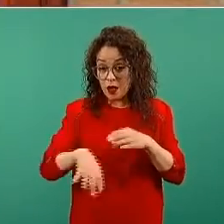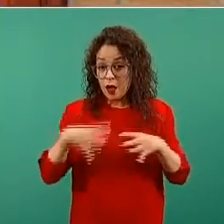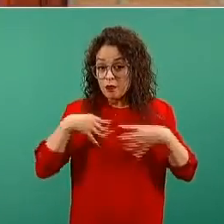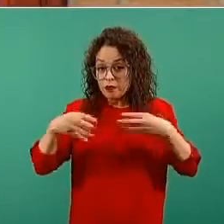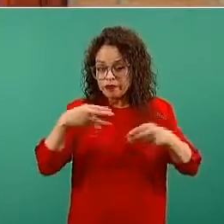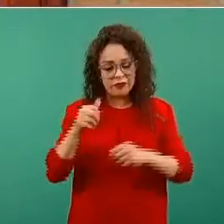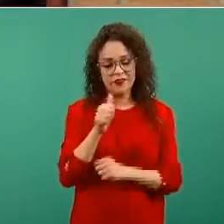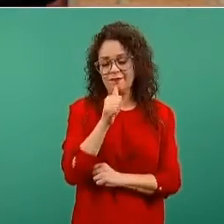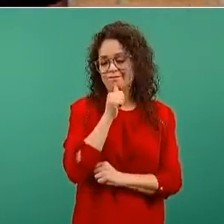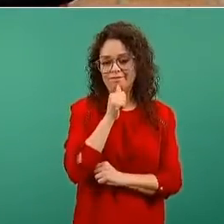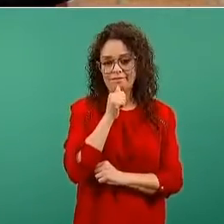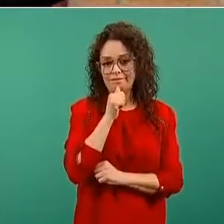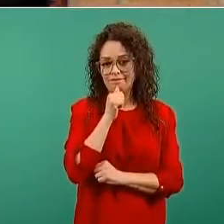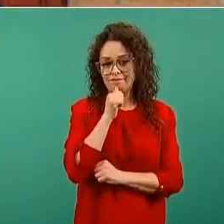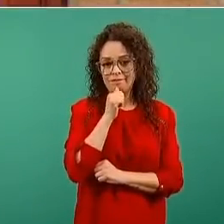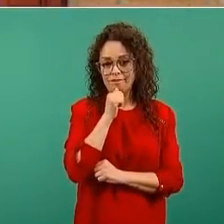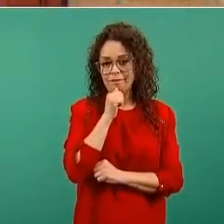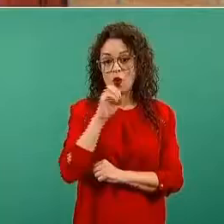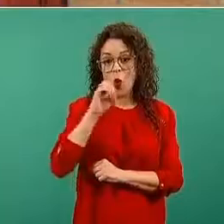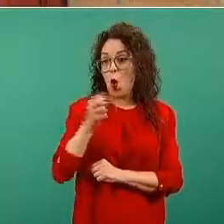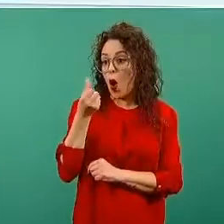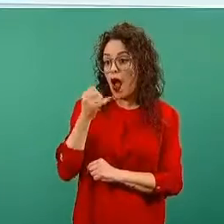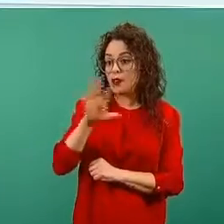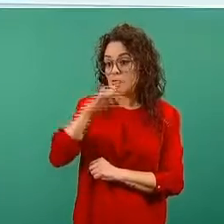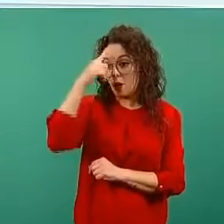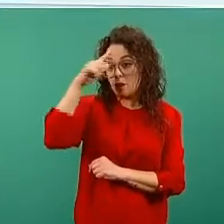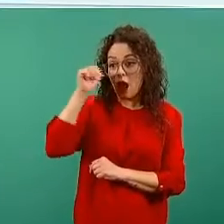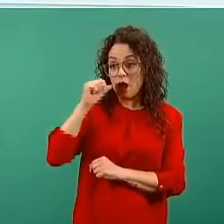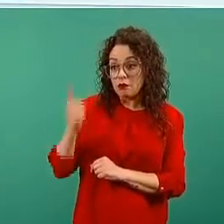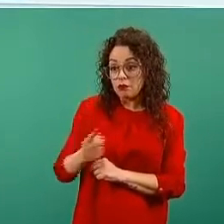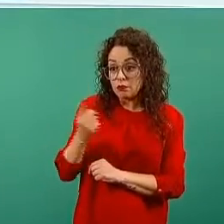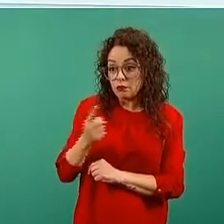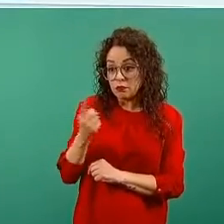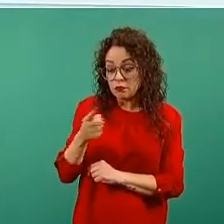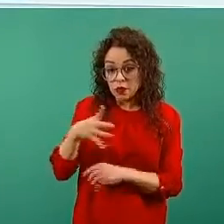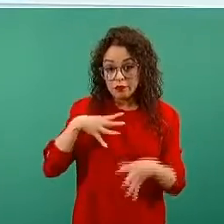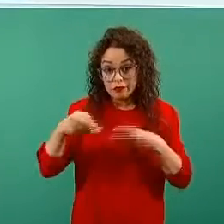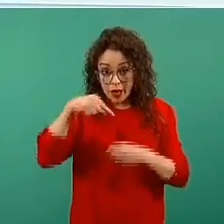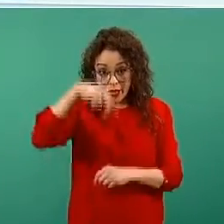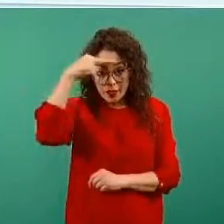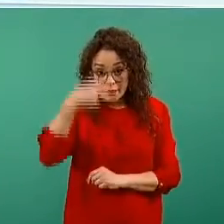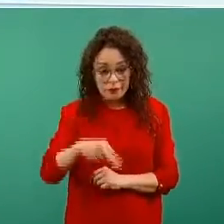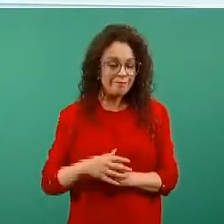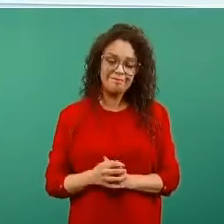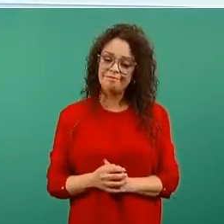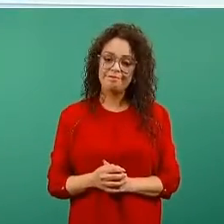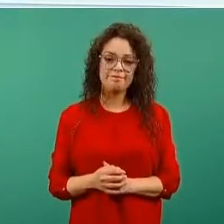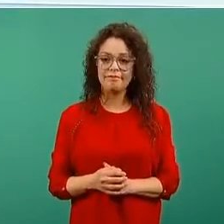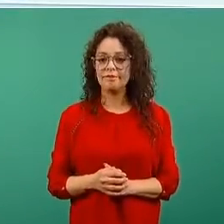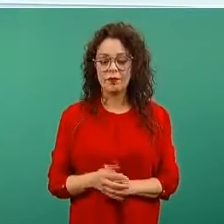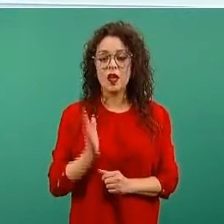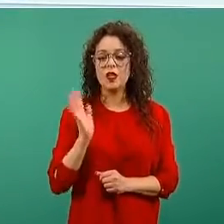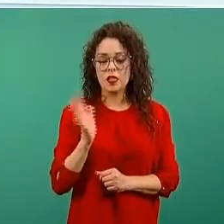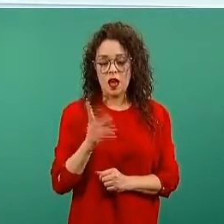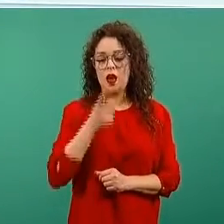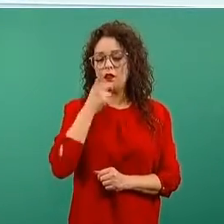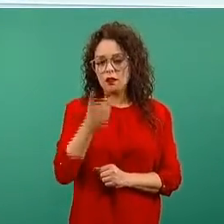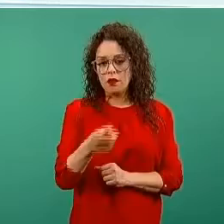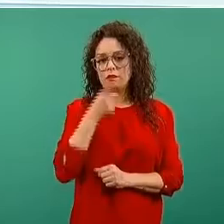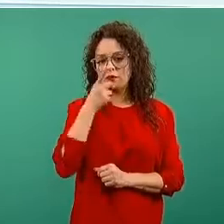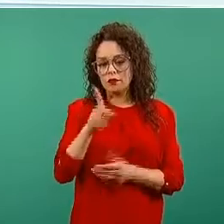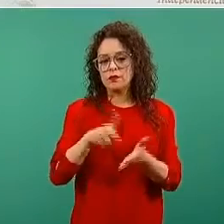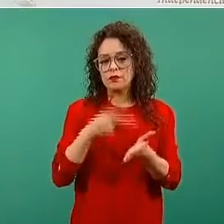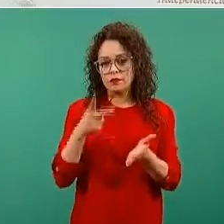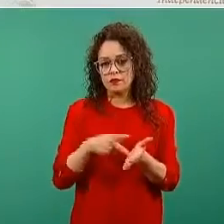en México ya va a tener siempre este comportamiento basal, ¿no? El riesgo de lo que se ha comentado, rebrotes y por lo